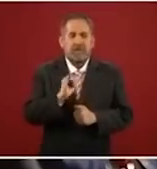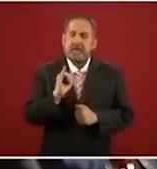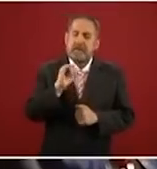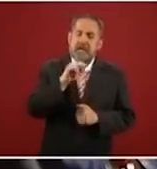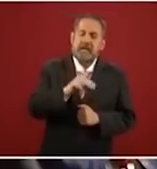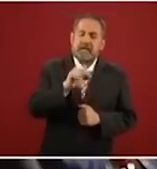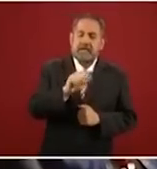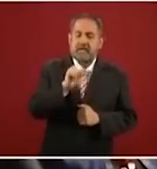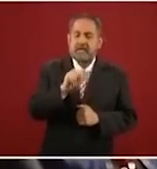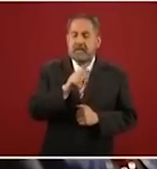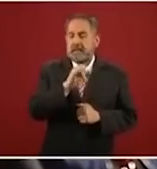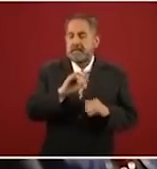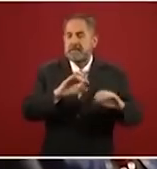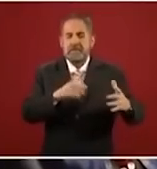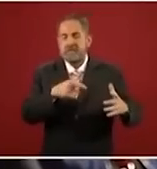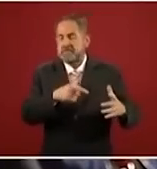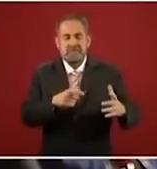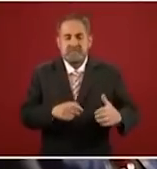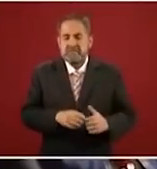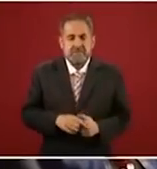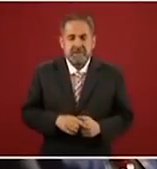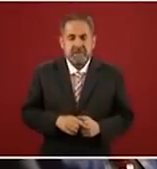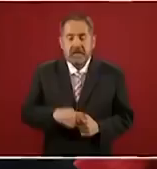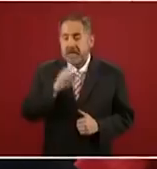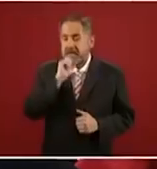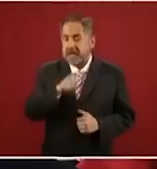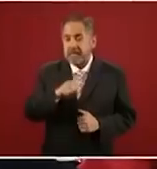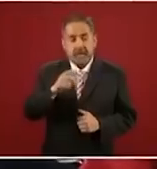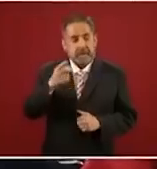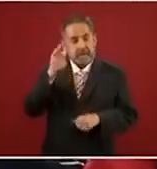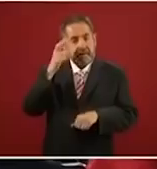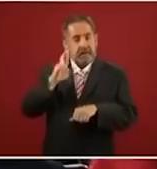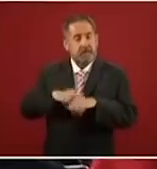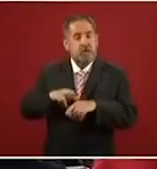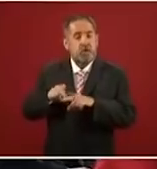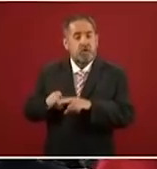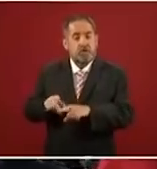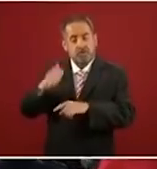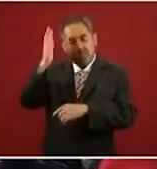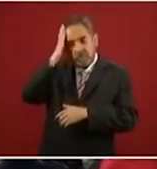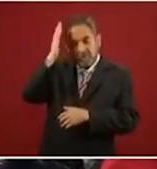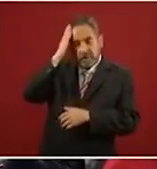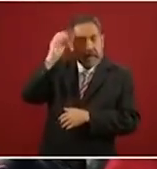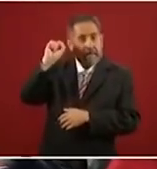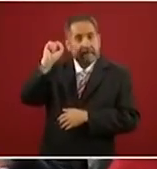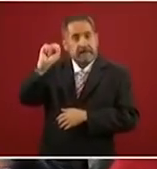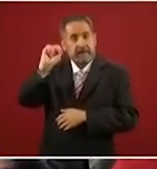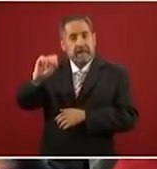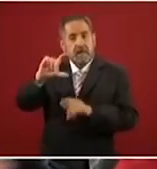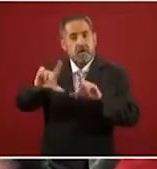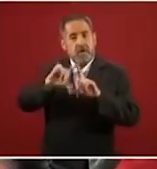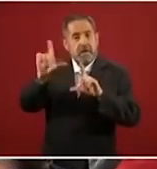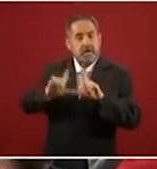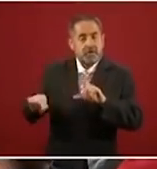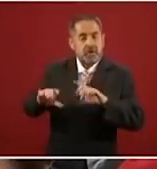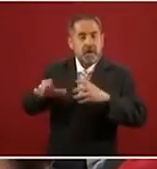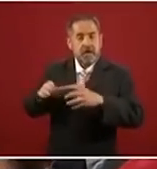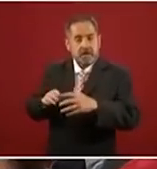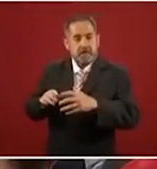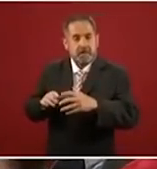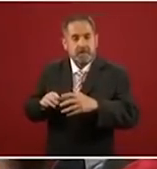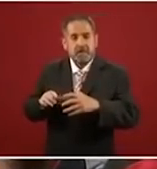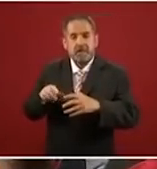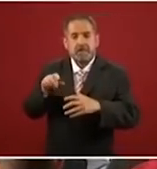igual el dirigente del sindicato nacional de trabajadores de la